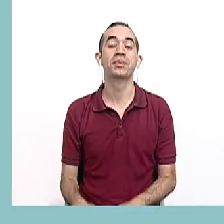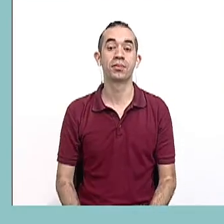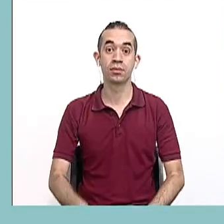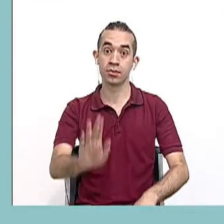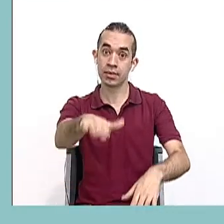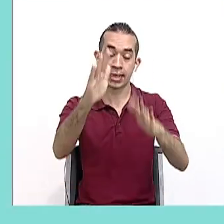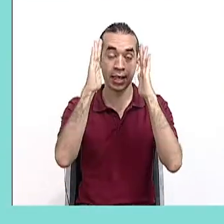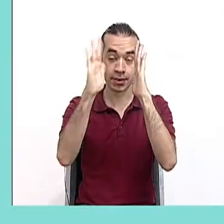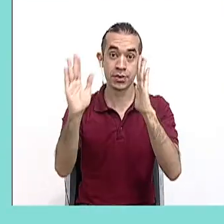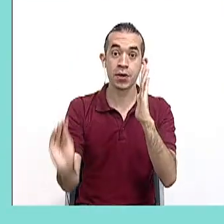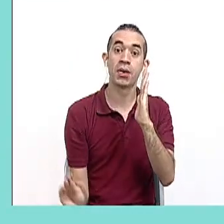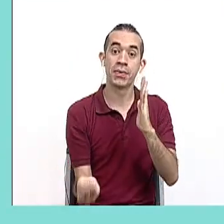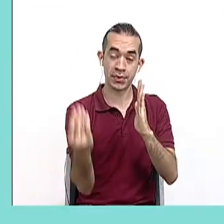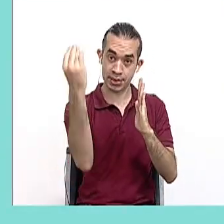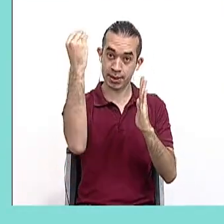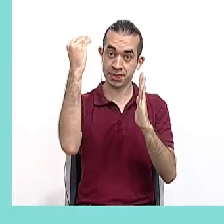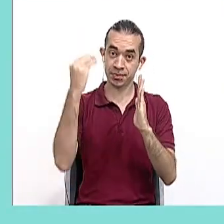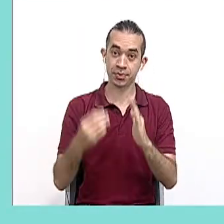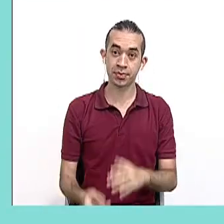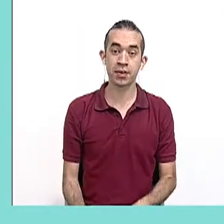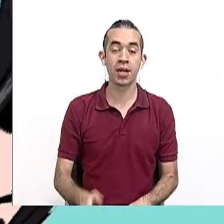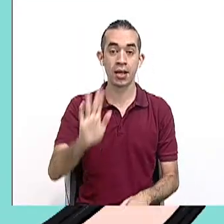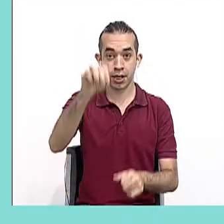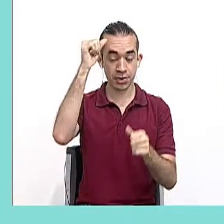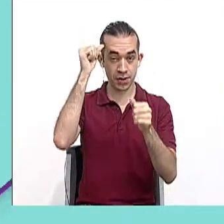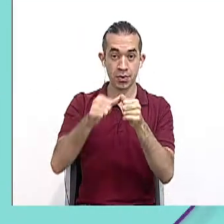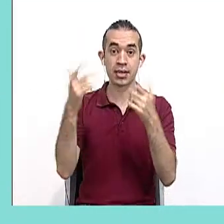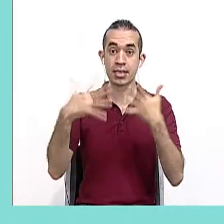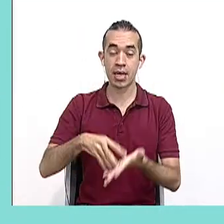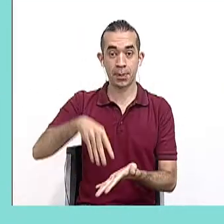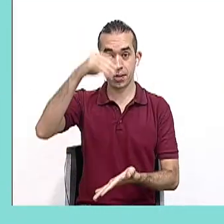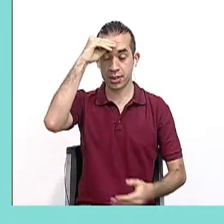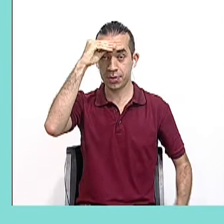Atención, jóvenes. Recordemos lo aprendido.